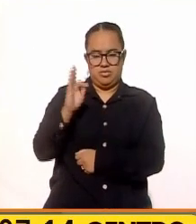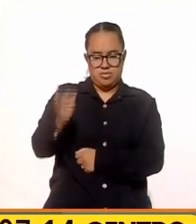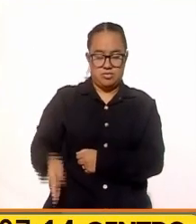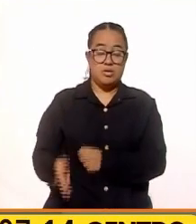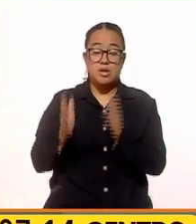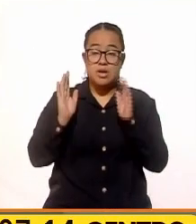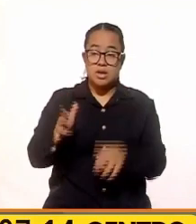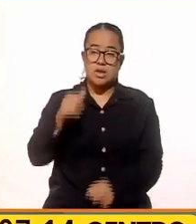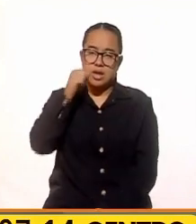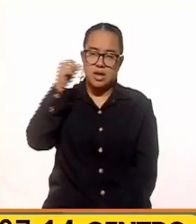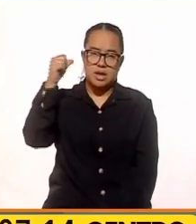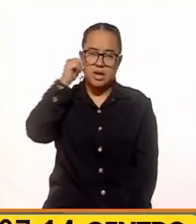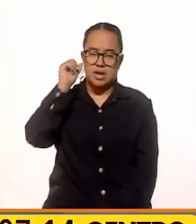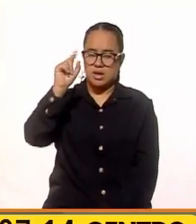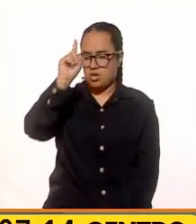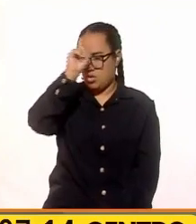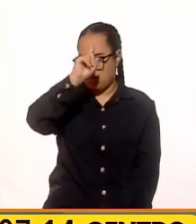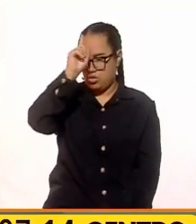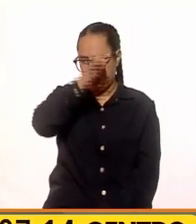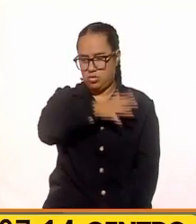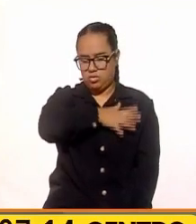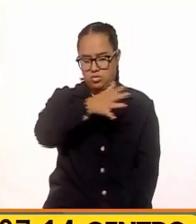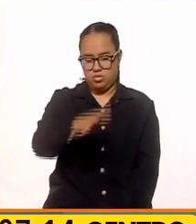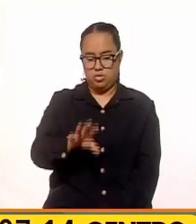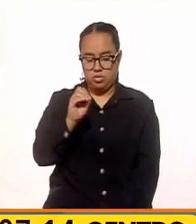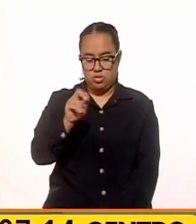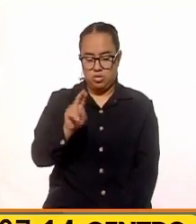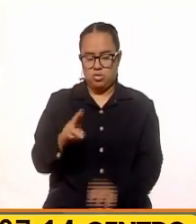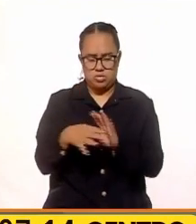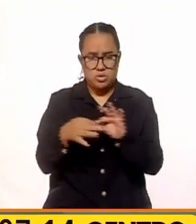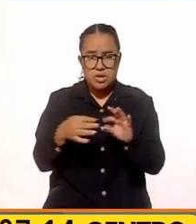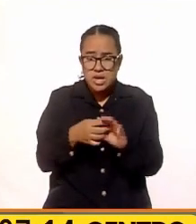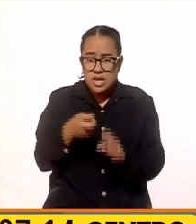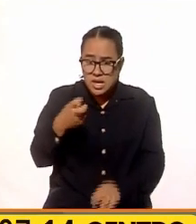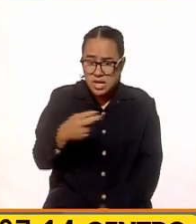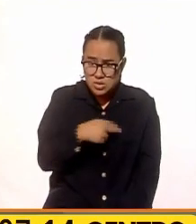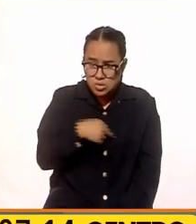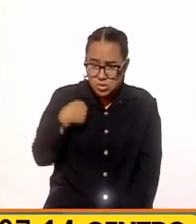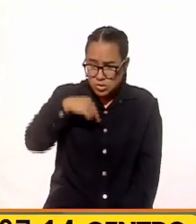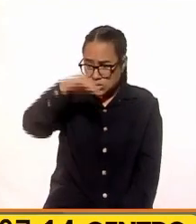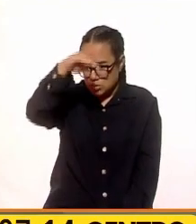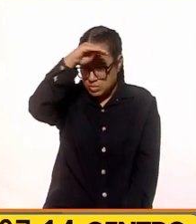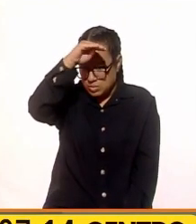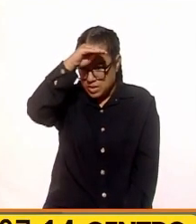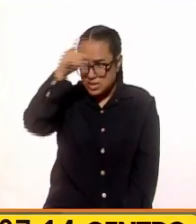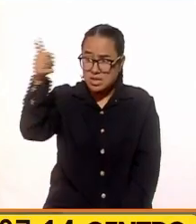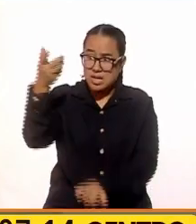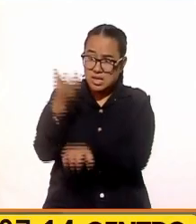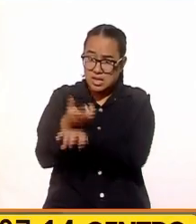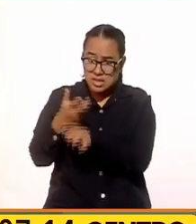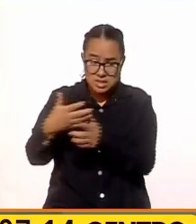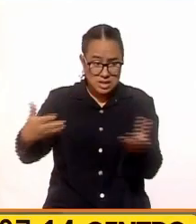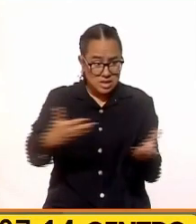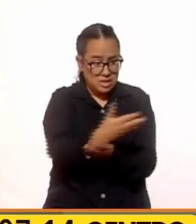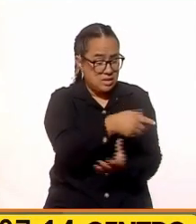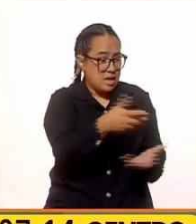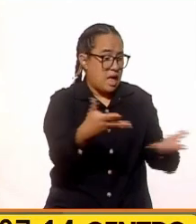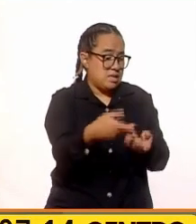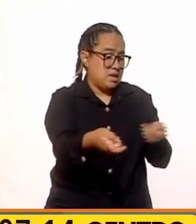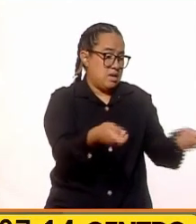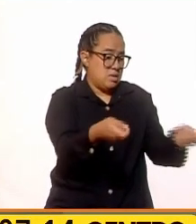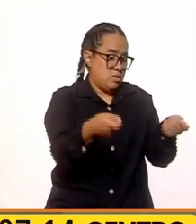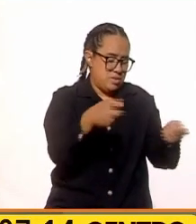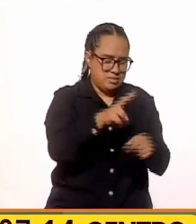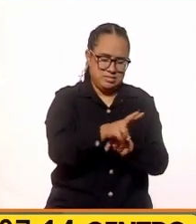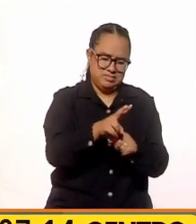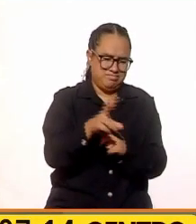ayer también en el Consejo General de la ONU que es intolerable la idea de que Estados Unidos pudiera gobernar Venezuela. Y por el